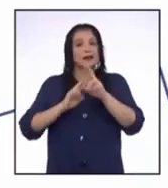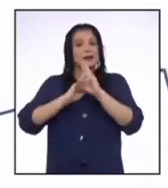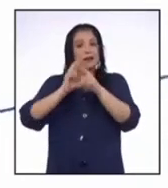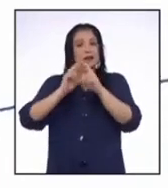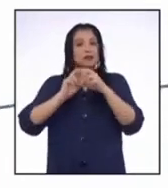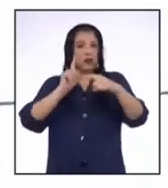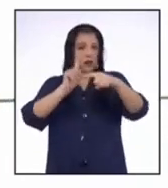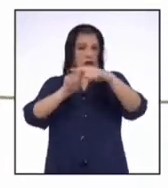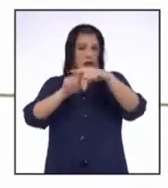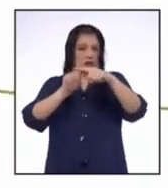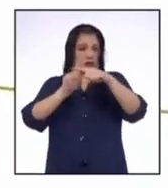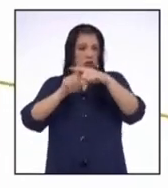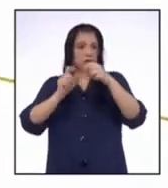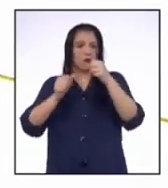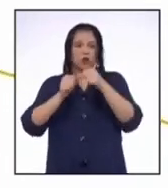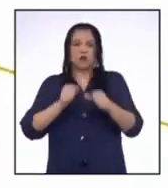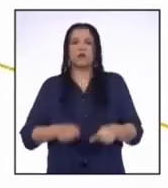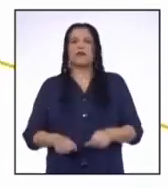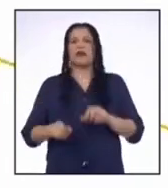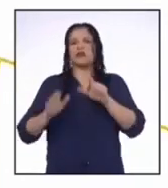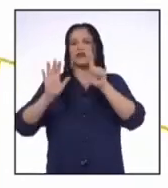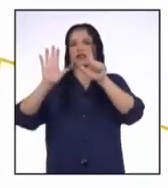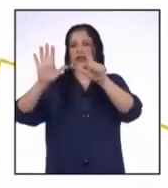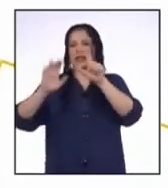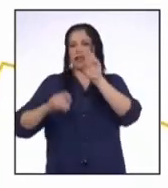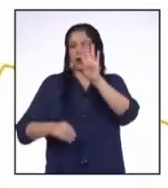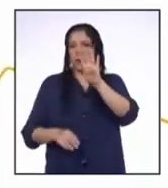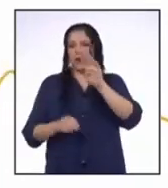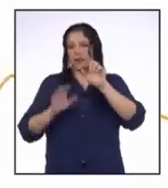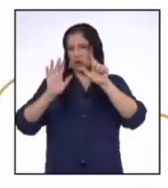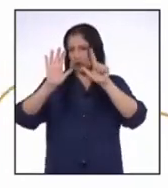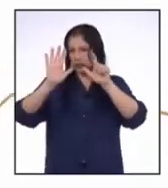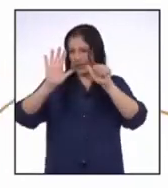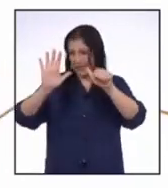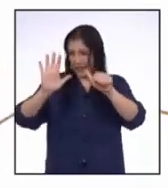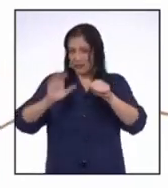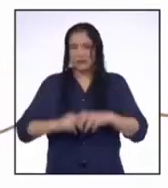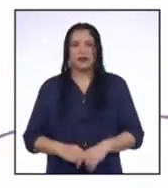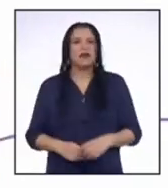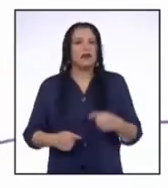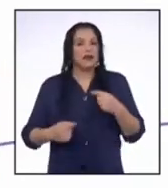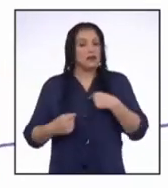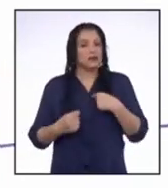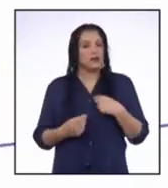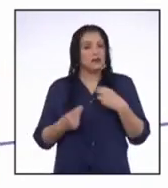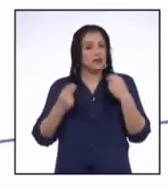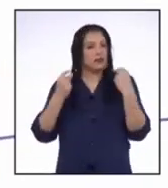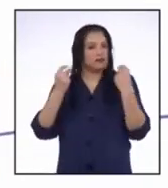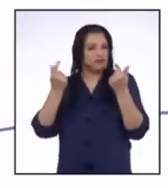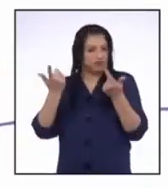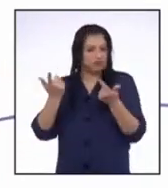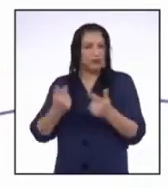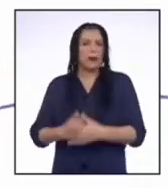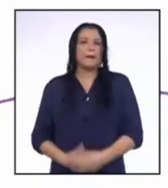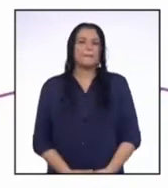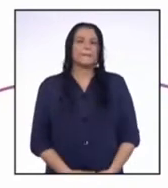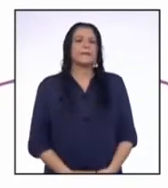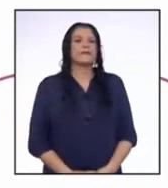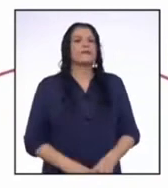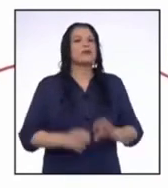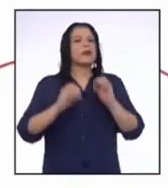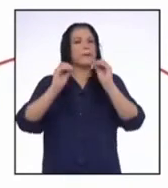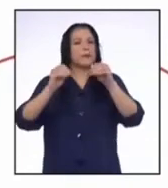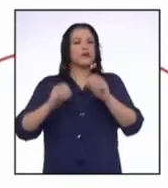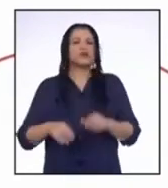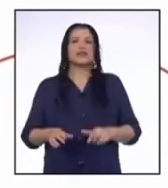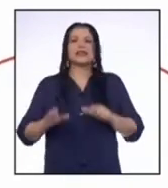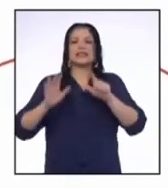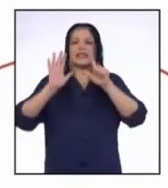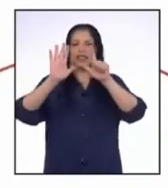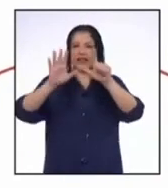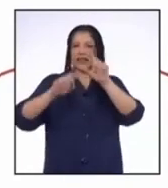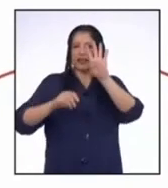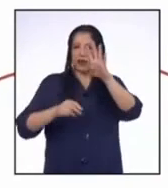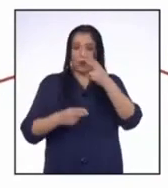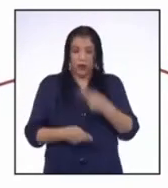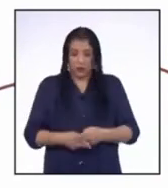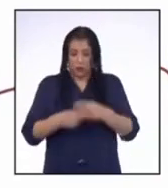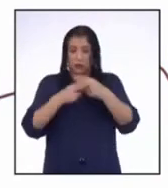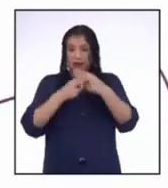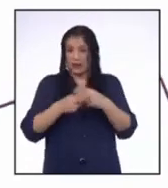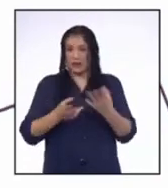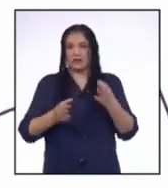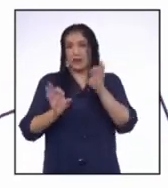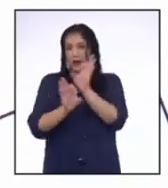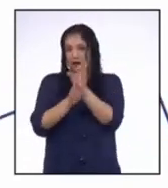resultado sumarle el número 746. Entonces yo, ni corto ni perezoso, puse los 74 kilogramos de Ethel